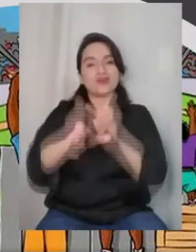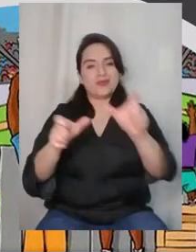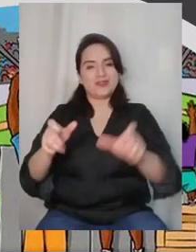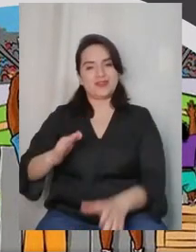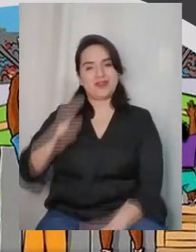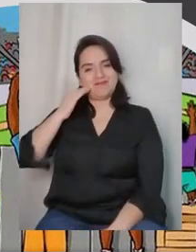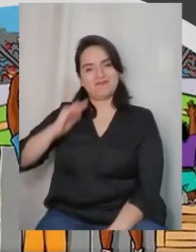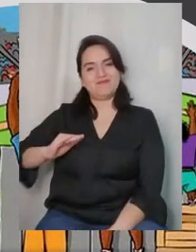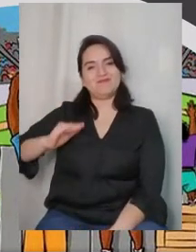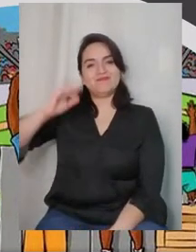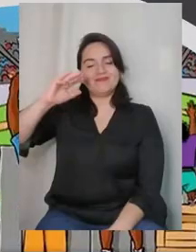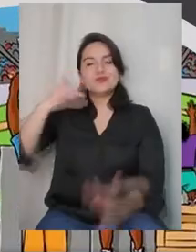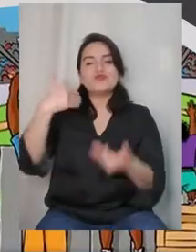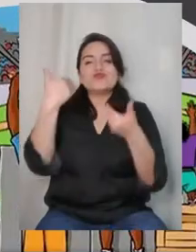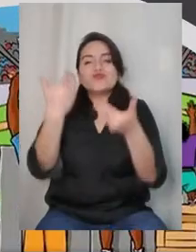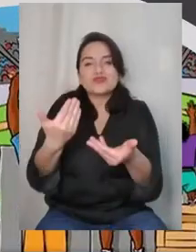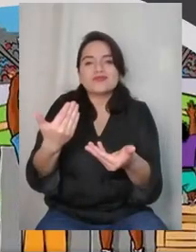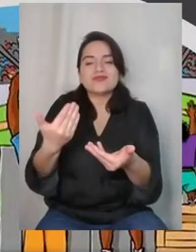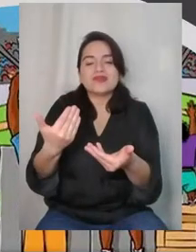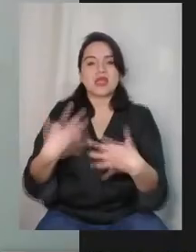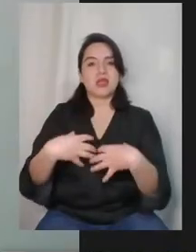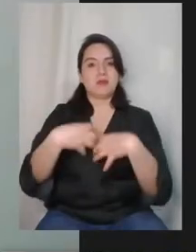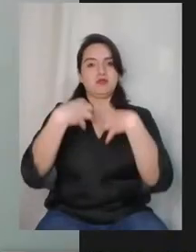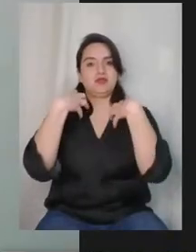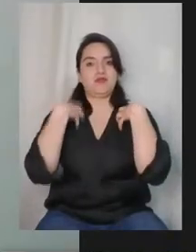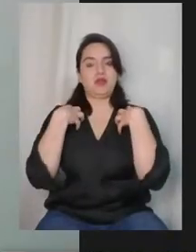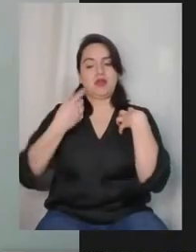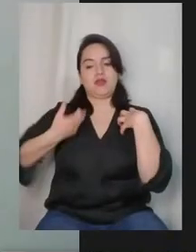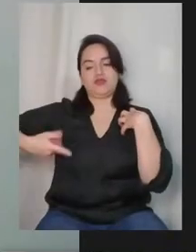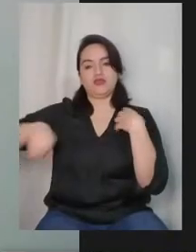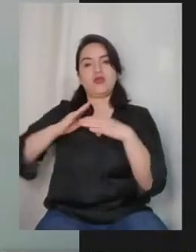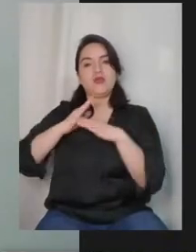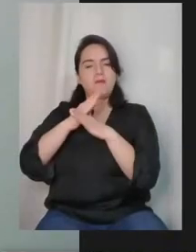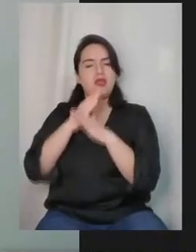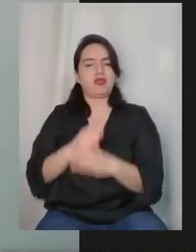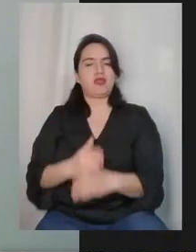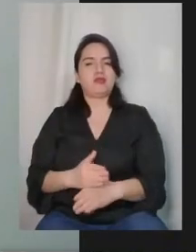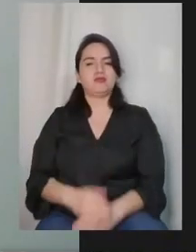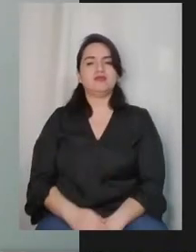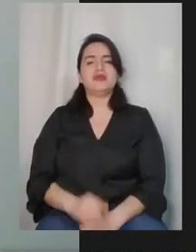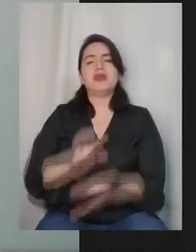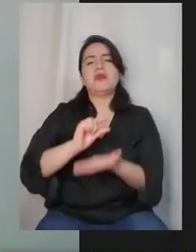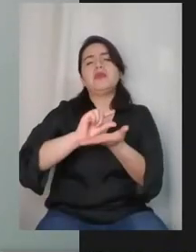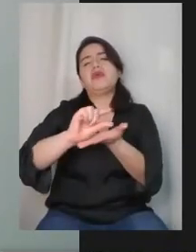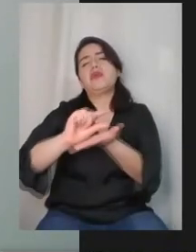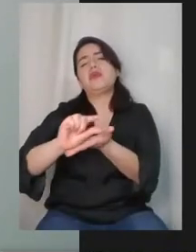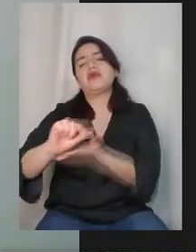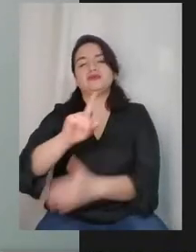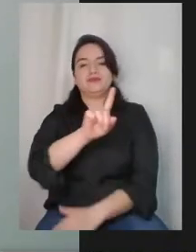herencia y como una responsabilidad a mantener, y no que sean migajas.